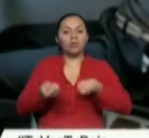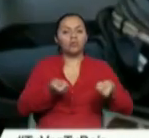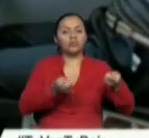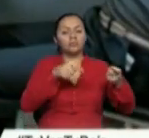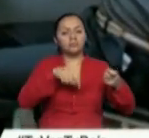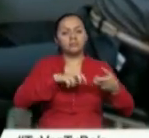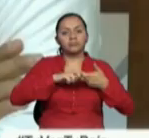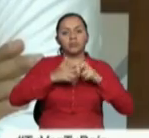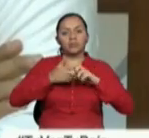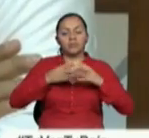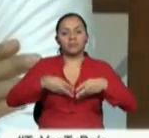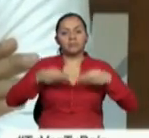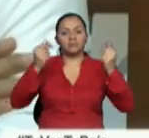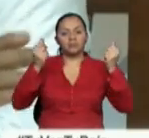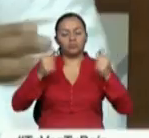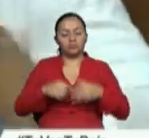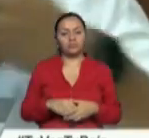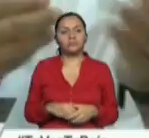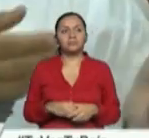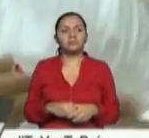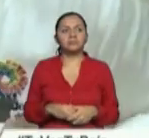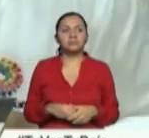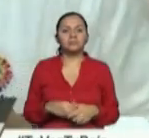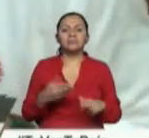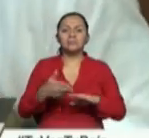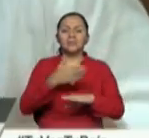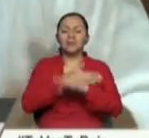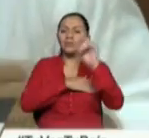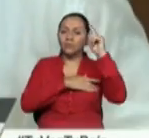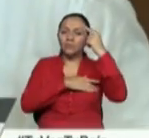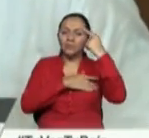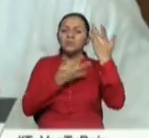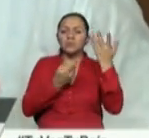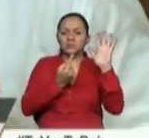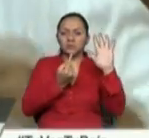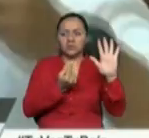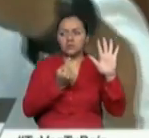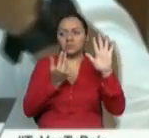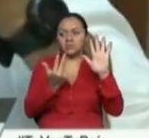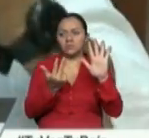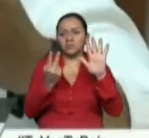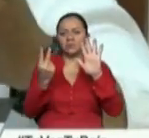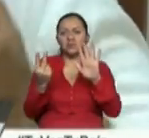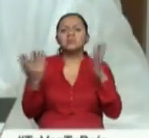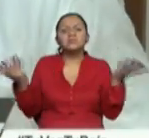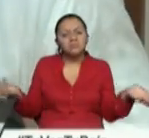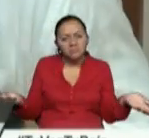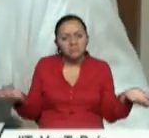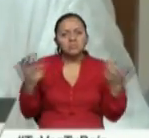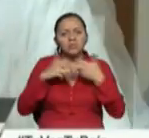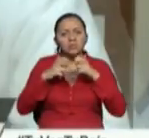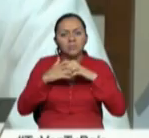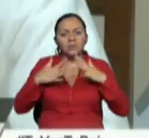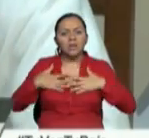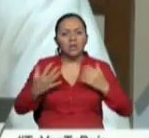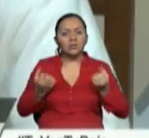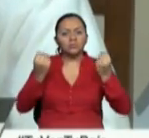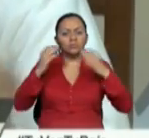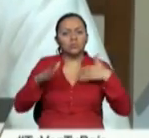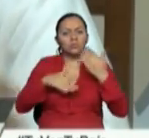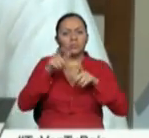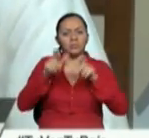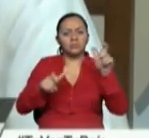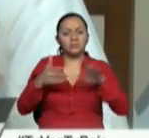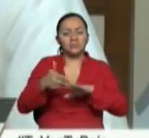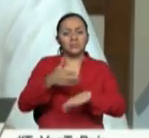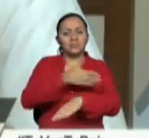esta problemática Pero cuánto era antes nuestro hos 6 o s o sea esto los grandes mitos para asustar a la gente antes estaba en